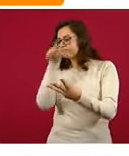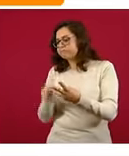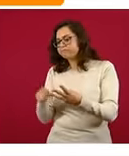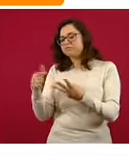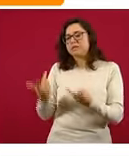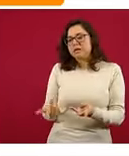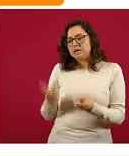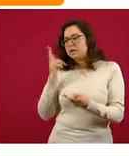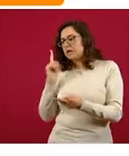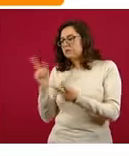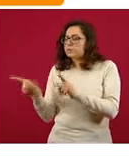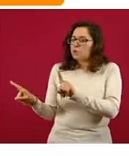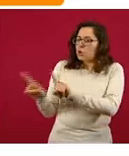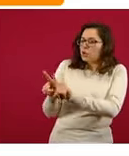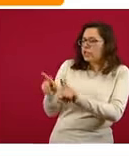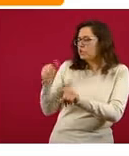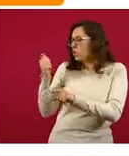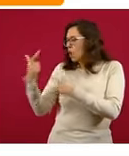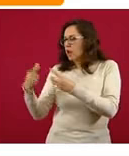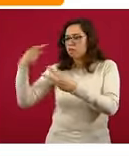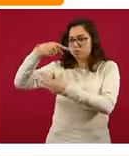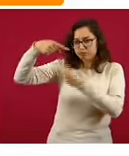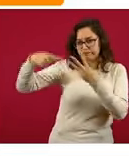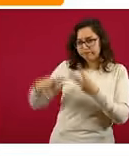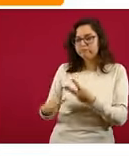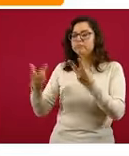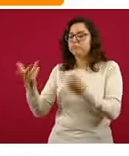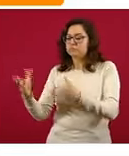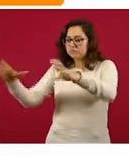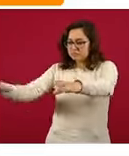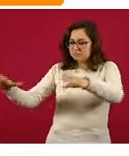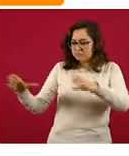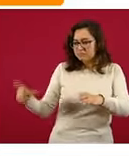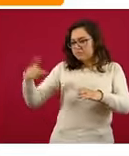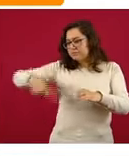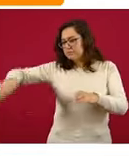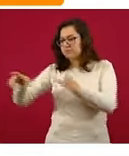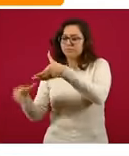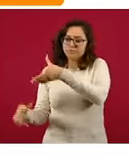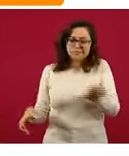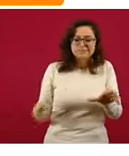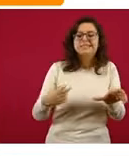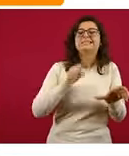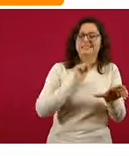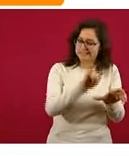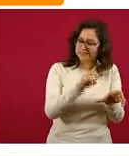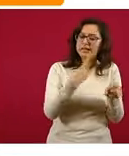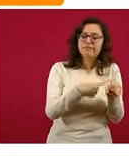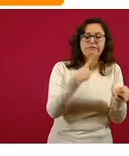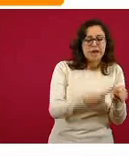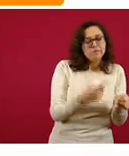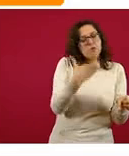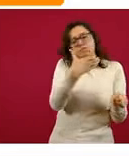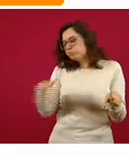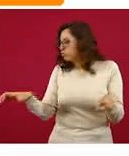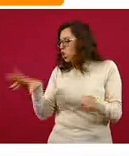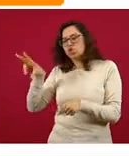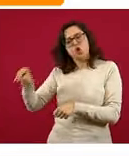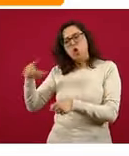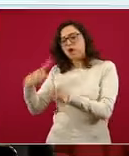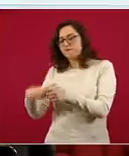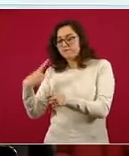muestra para estudiar y saber si son positivas o negativos sus resultados al virus